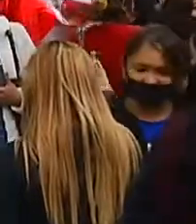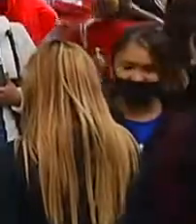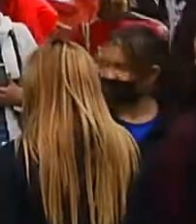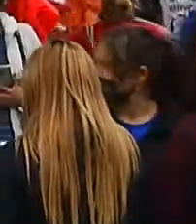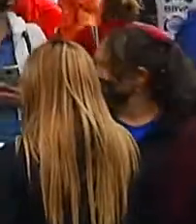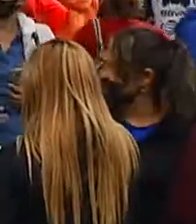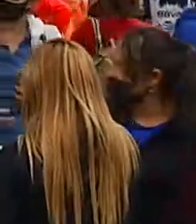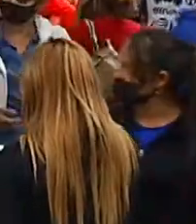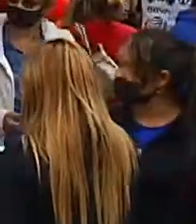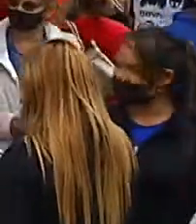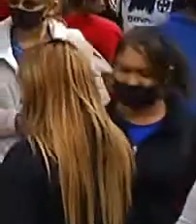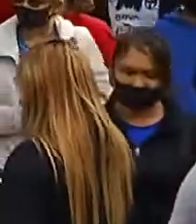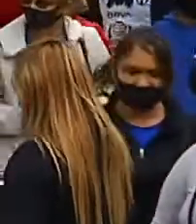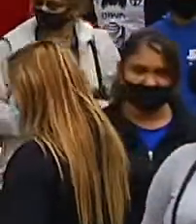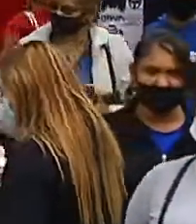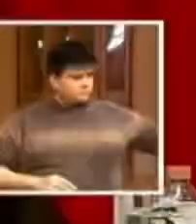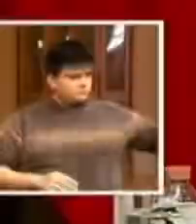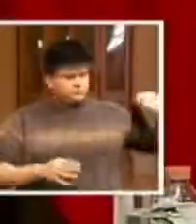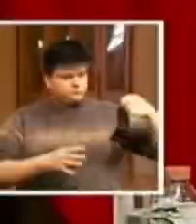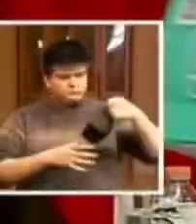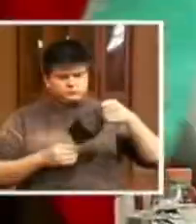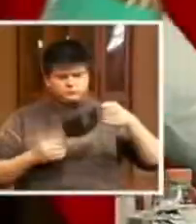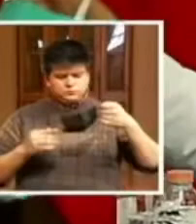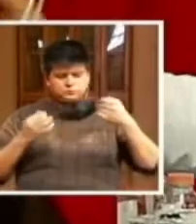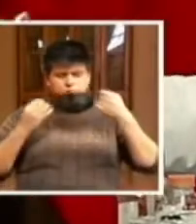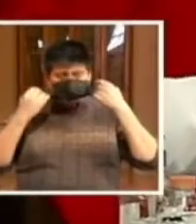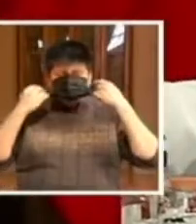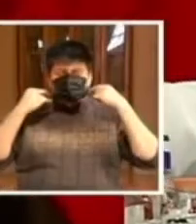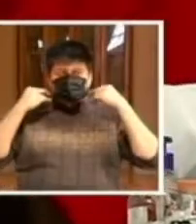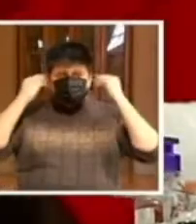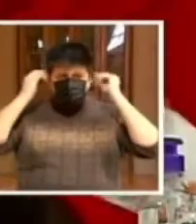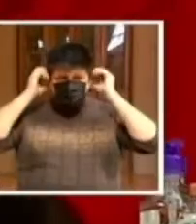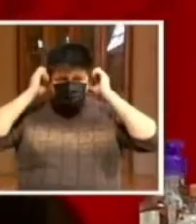que hay más peligro de contagio. Con imágenes